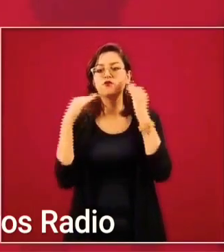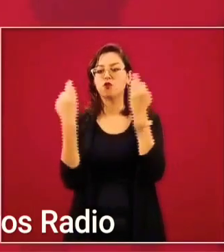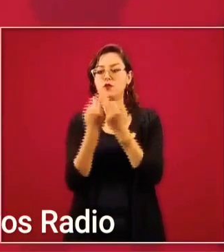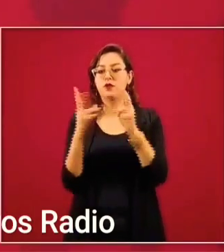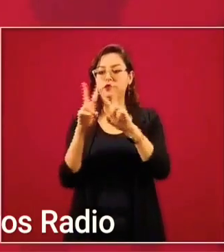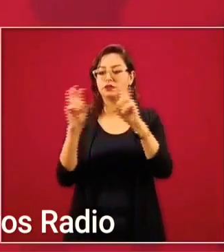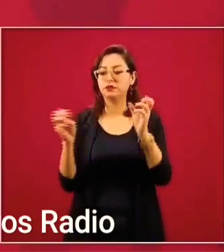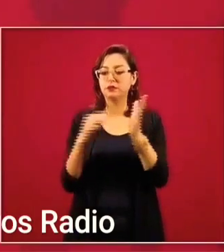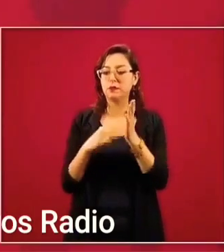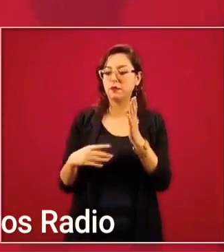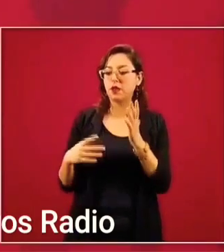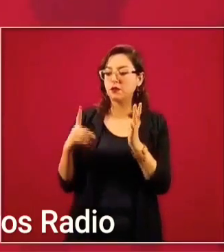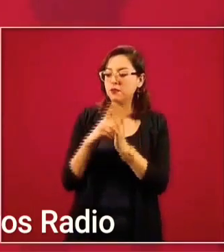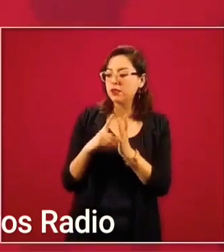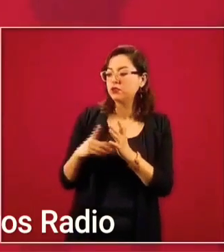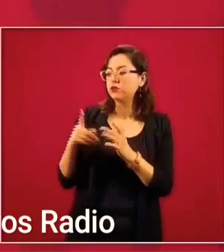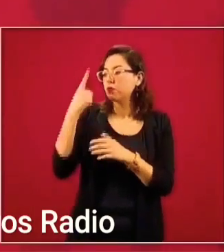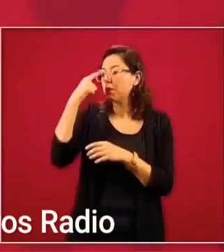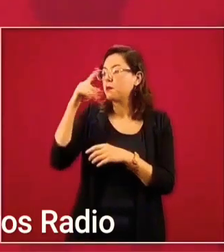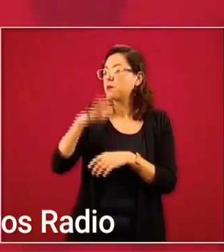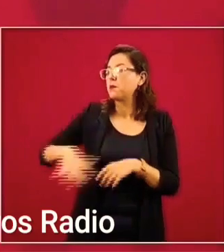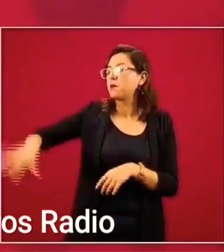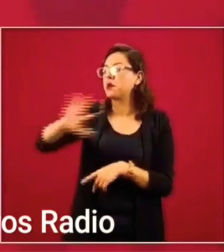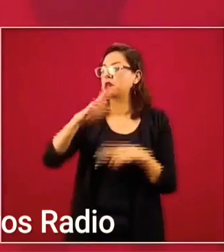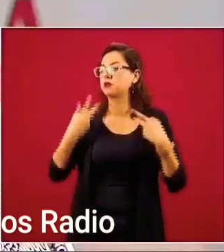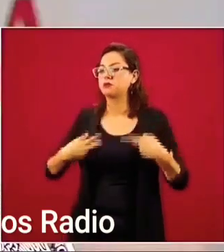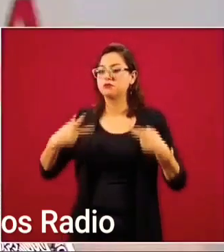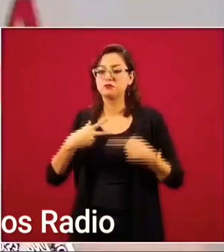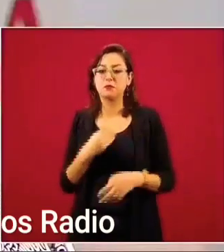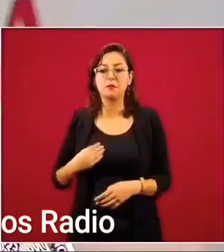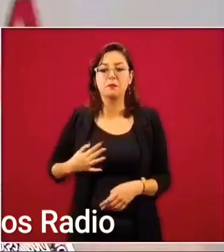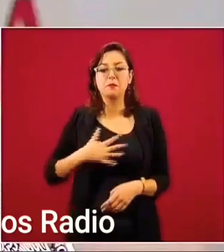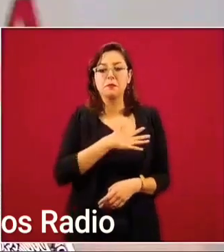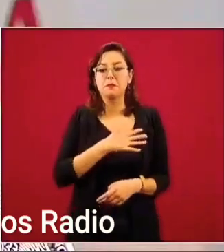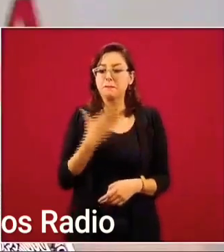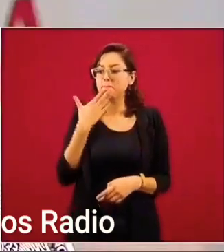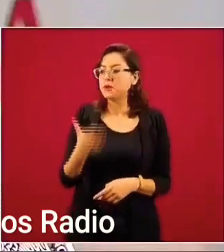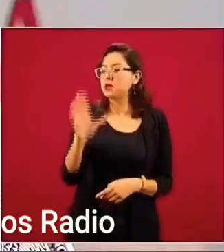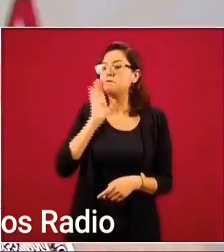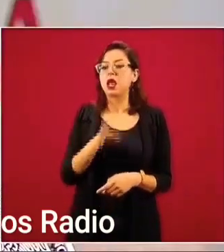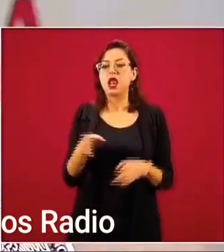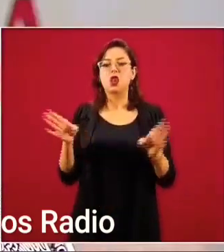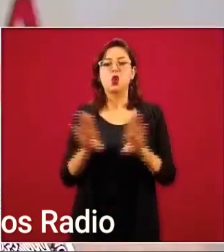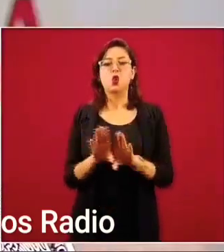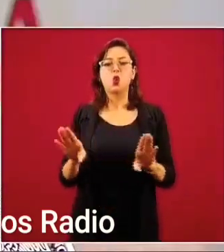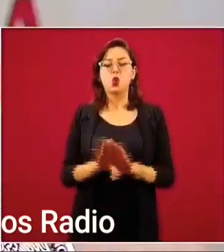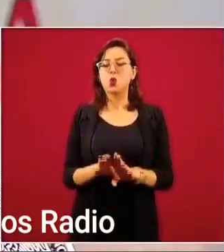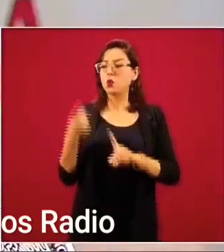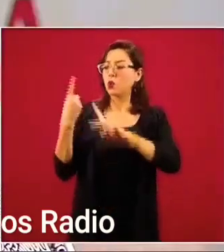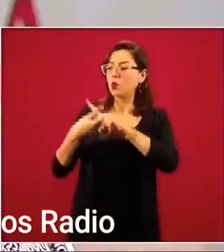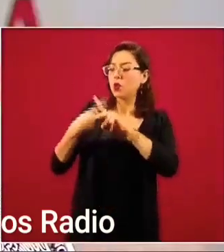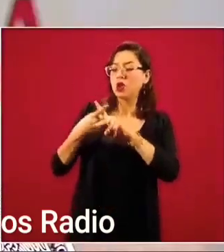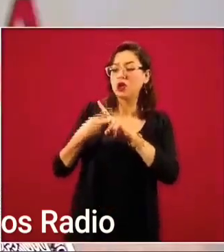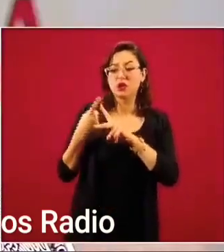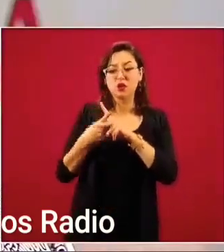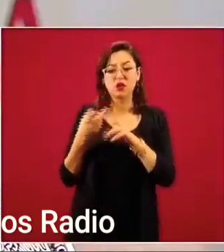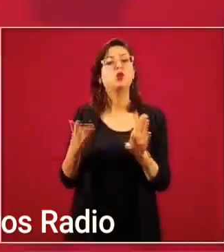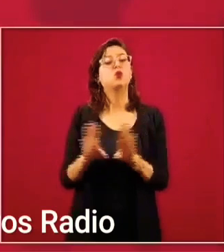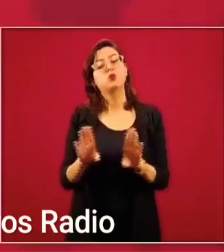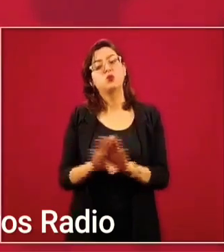el bienestar. ¿Cómo medimos el bienestar de los mexicanos? ¿Lo vamos a medir a